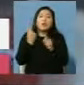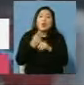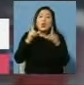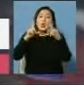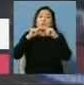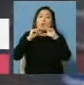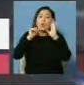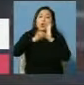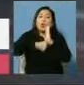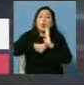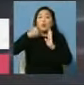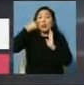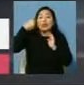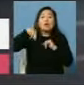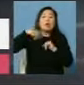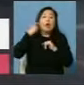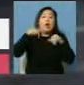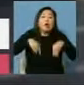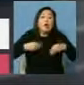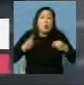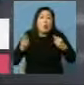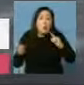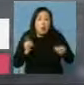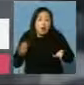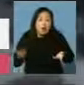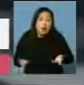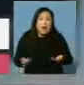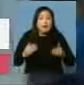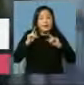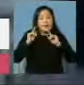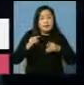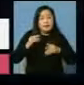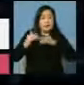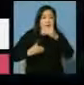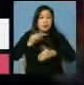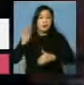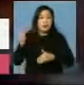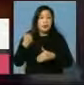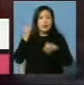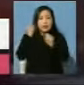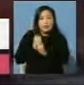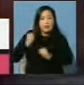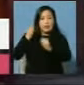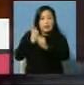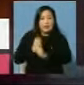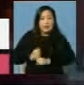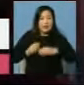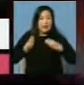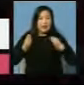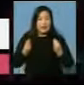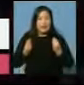de documento, par impar, están llevando adelante todas las tareas de